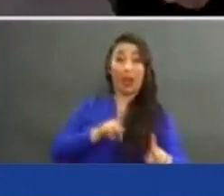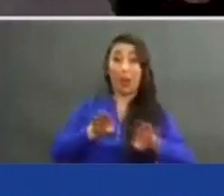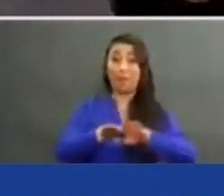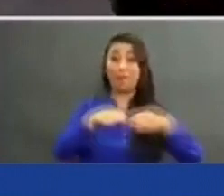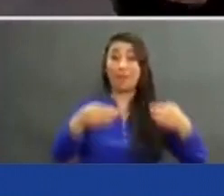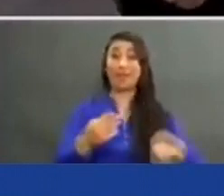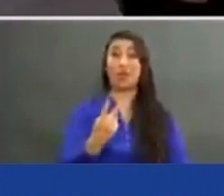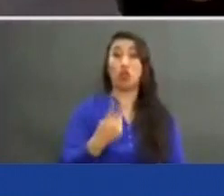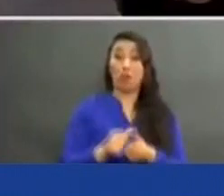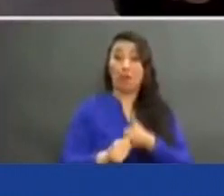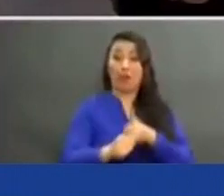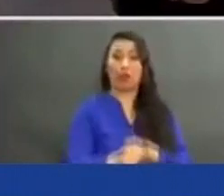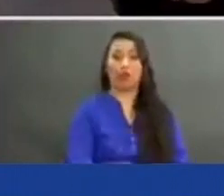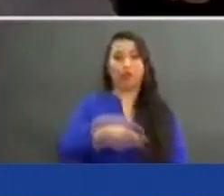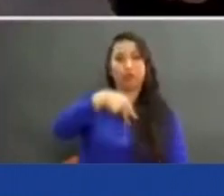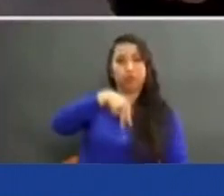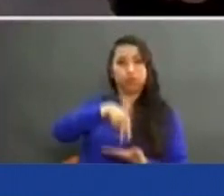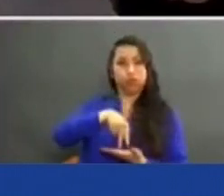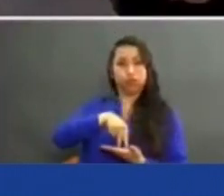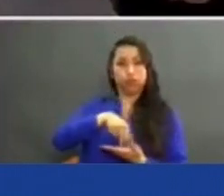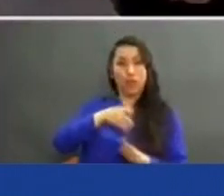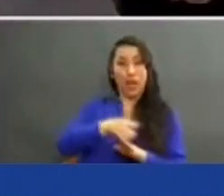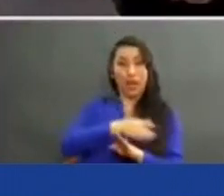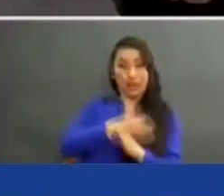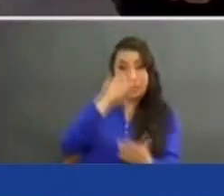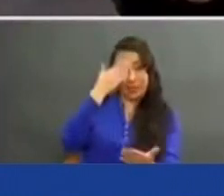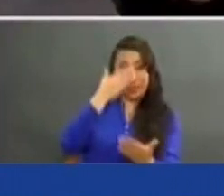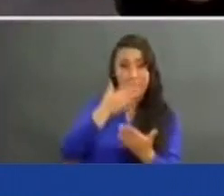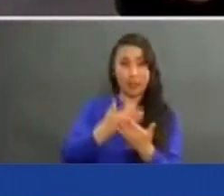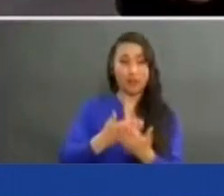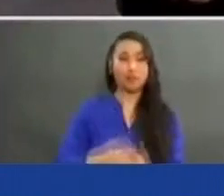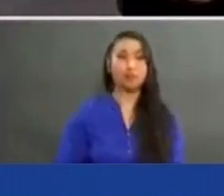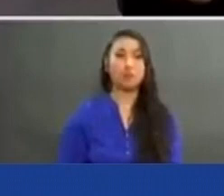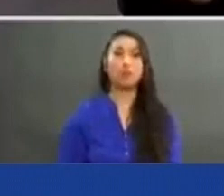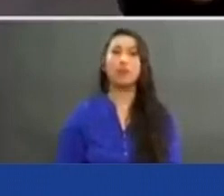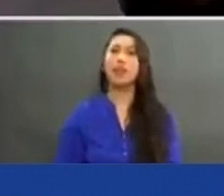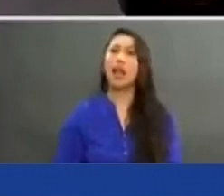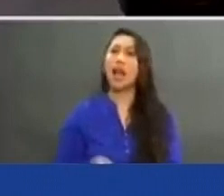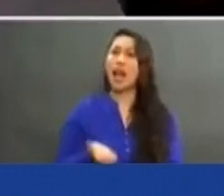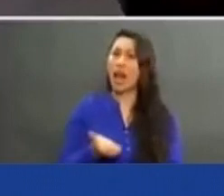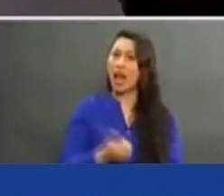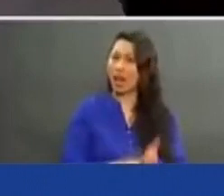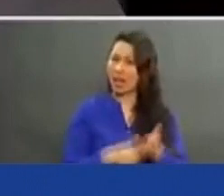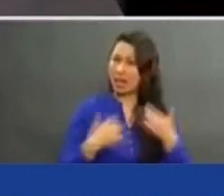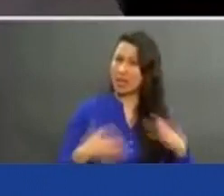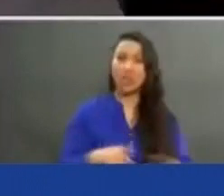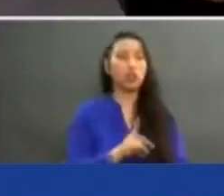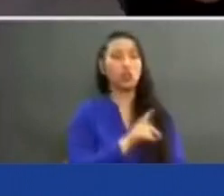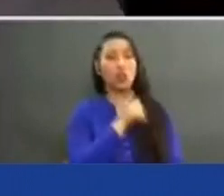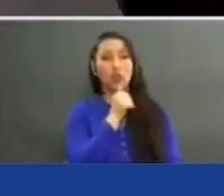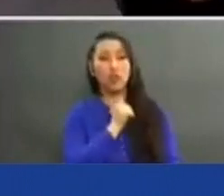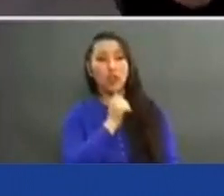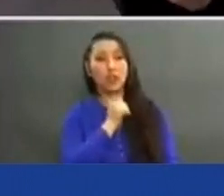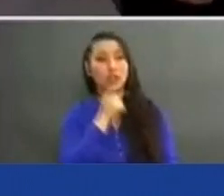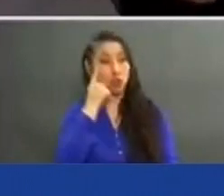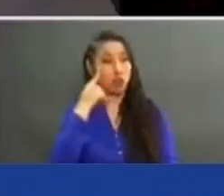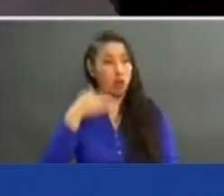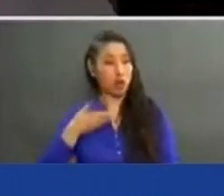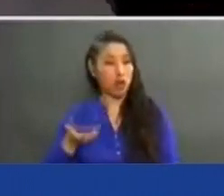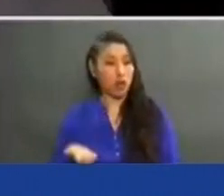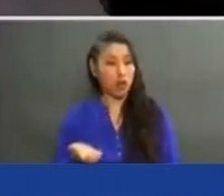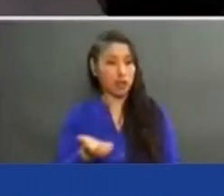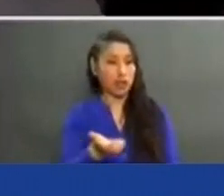presidente de Renovación Nacional desde el año 2001 hasta el año 2004, y fue una de las principales figuras de la derecha en los últimos